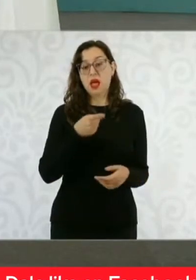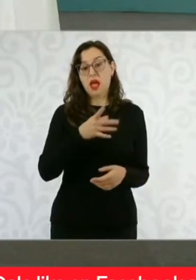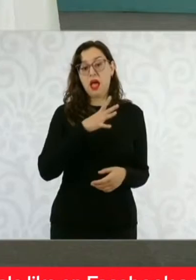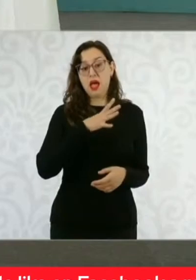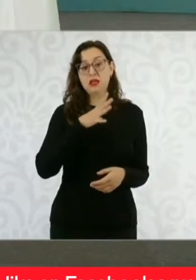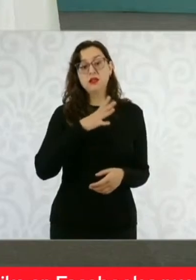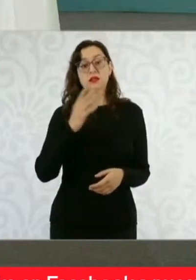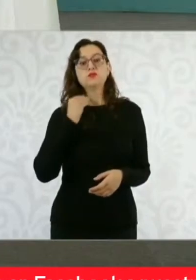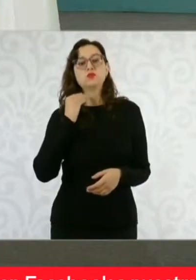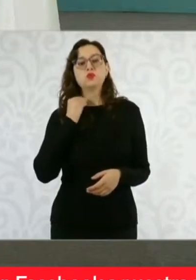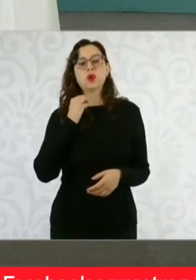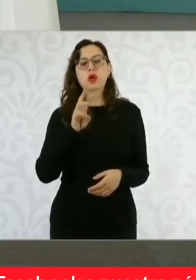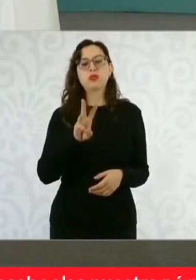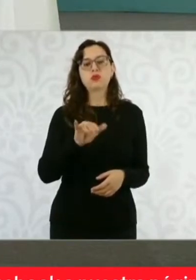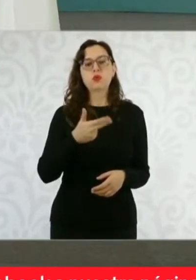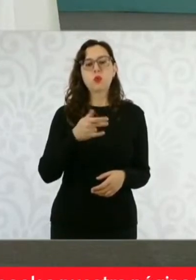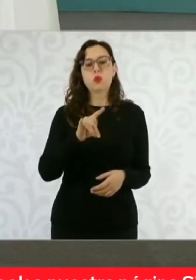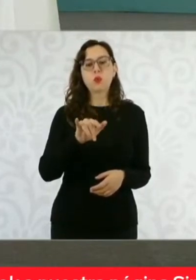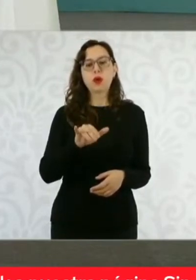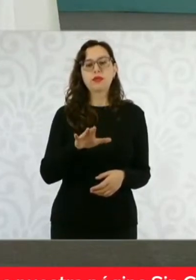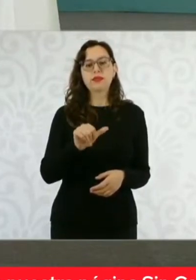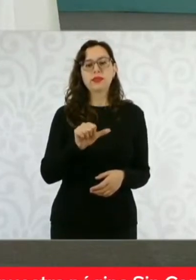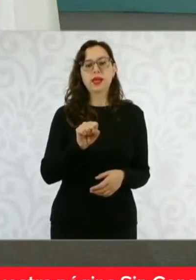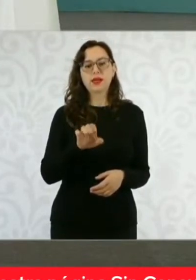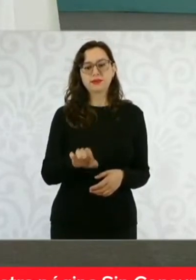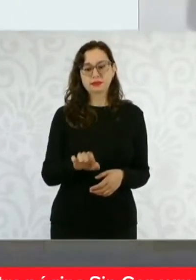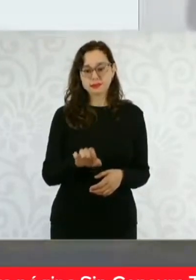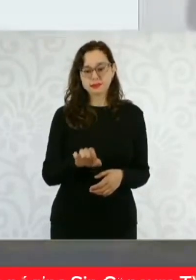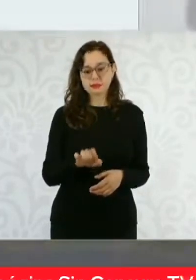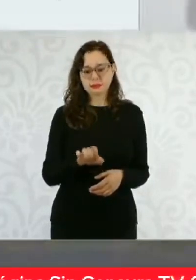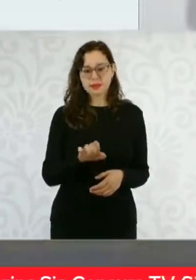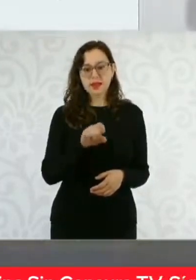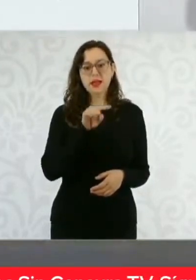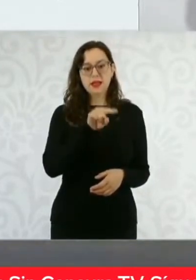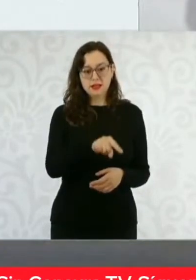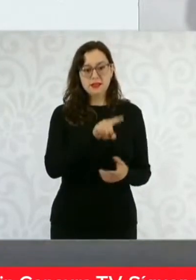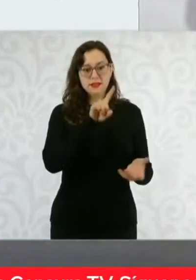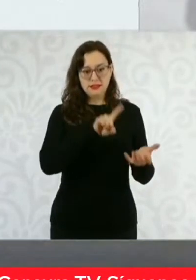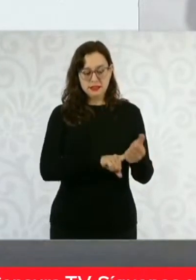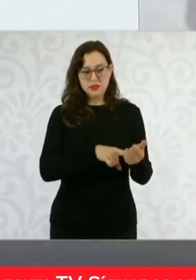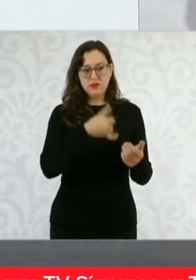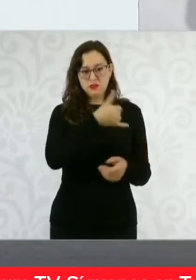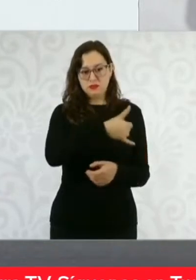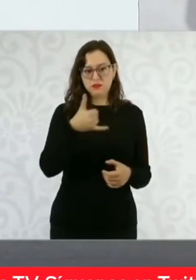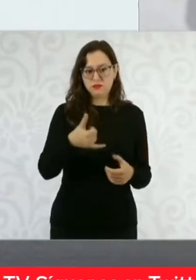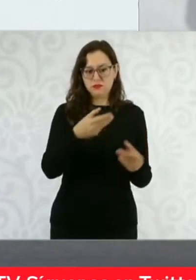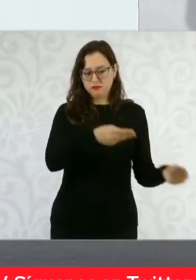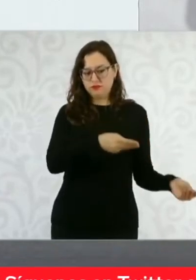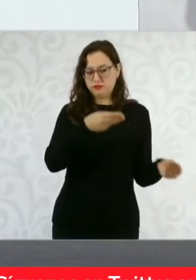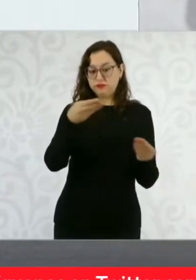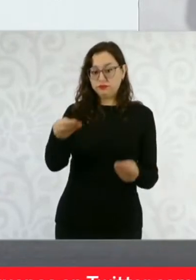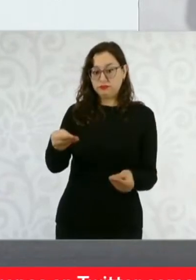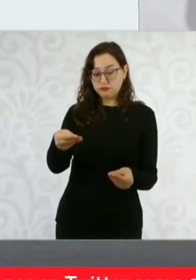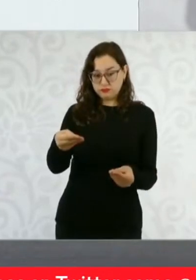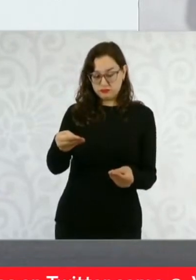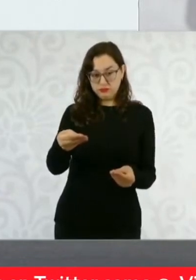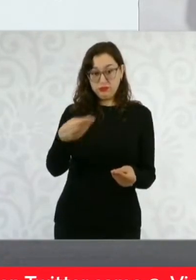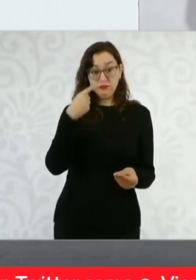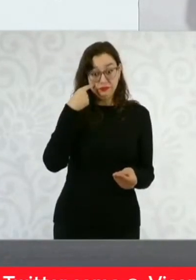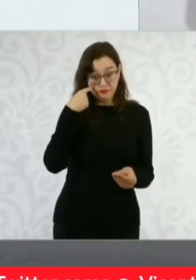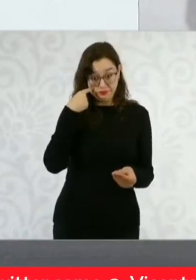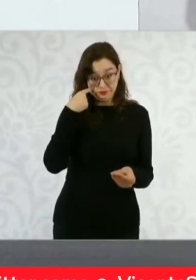Case presentado por la Dirección Sectorial Empresarial del Infonavit. Ojo con esto.